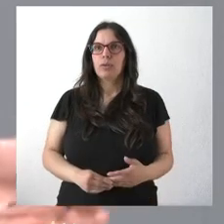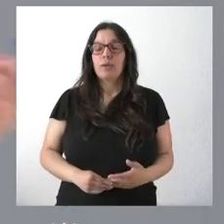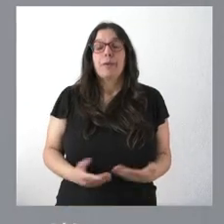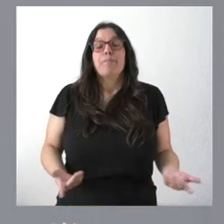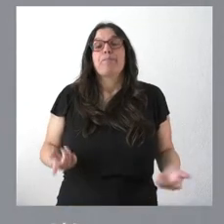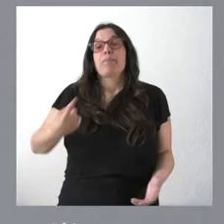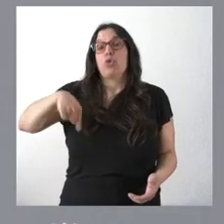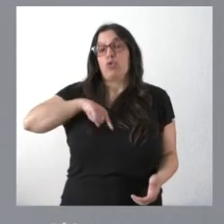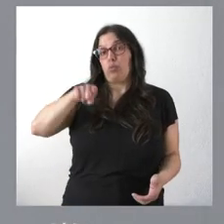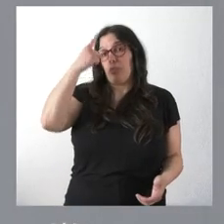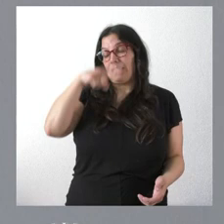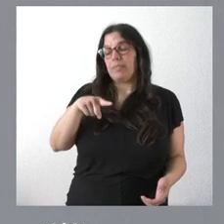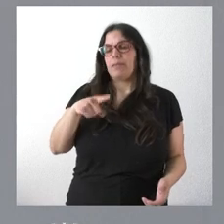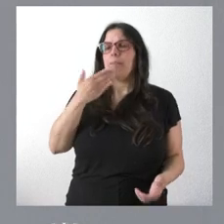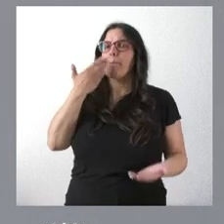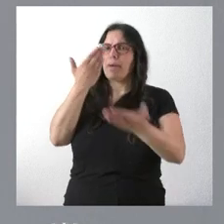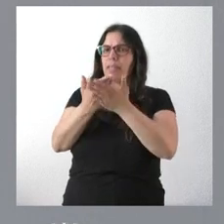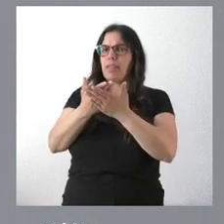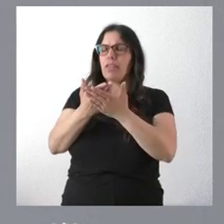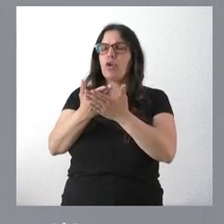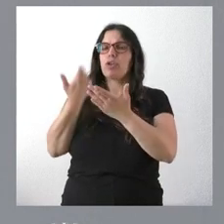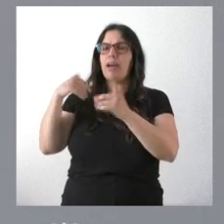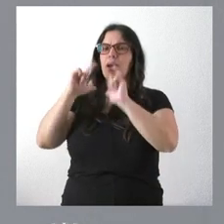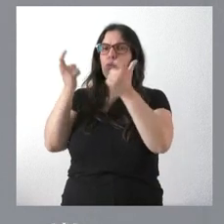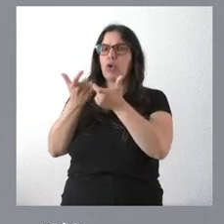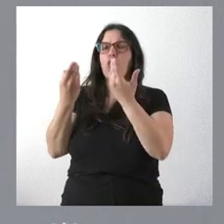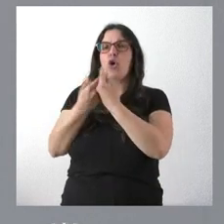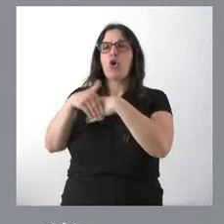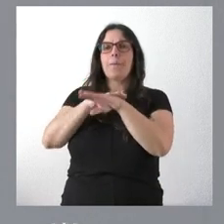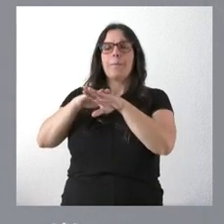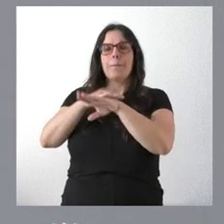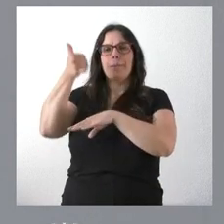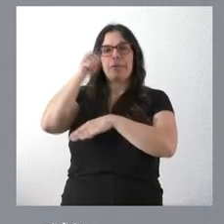Nosotros, como usted sabe, se ha pedido ya alguna reunión al ministro de